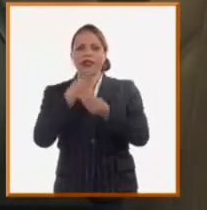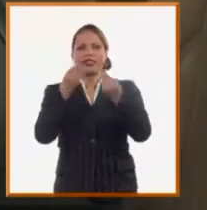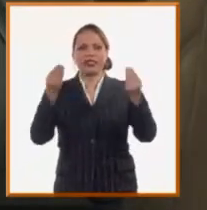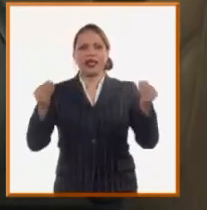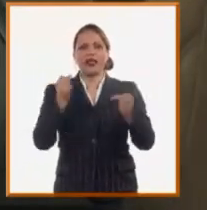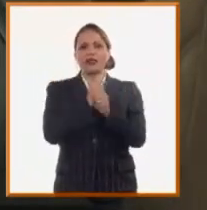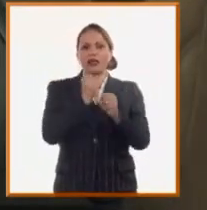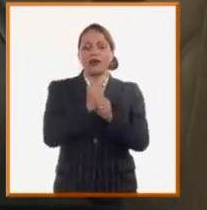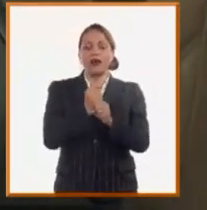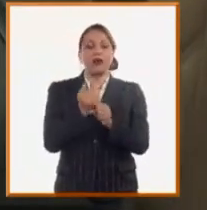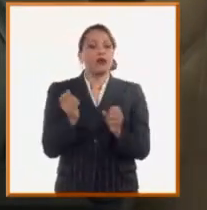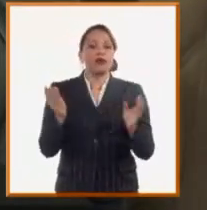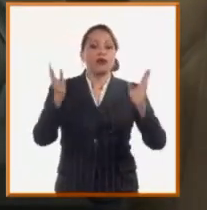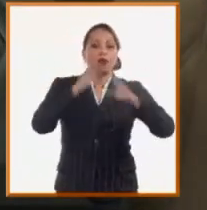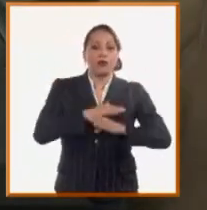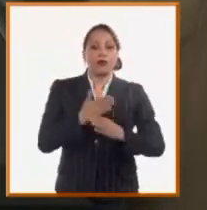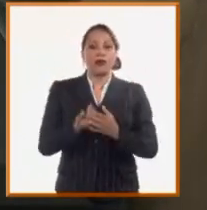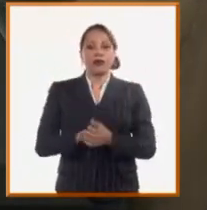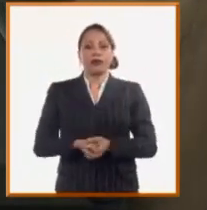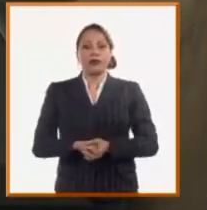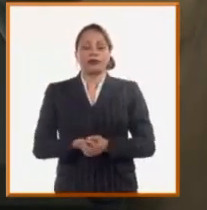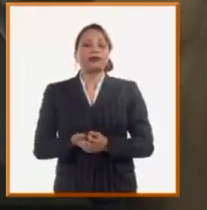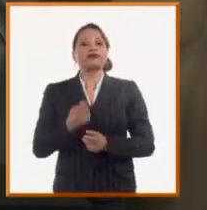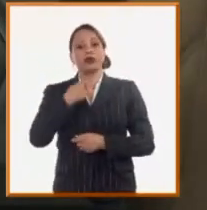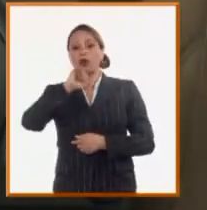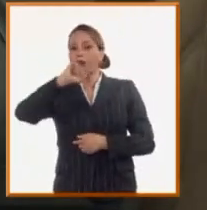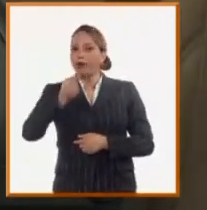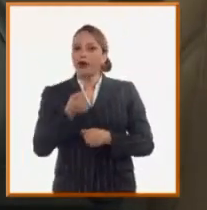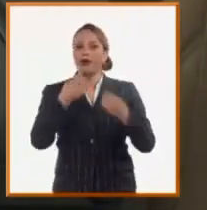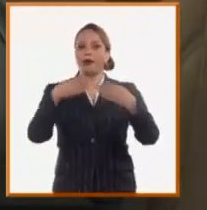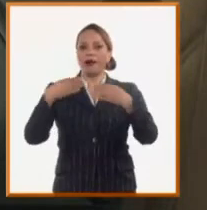¿Podíamos desaprovechar la capacidad de ellos?